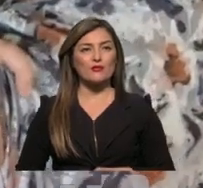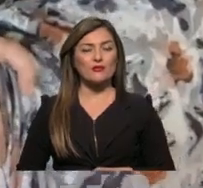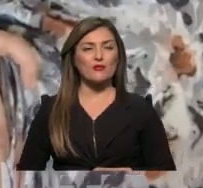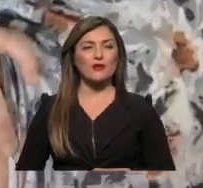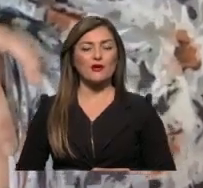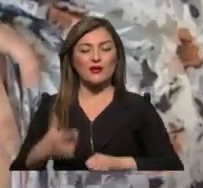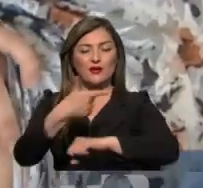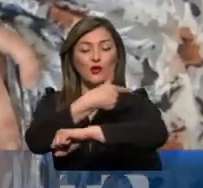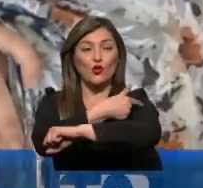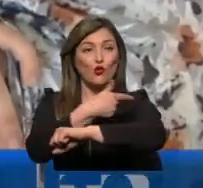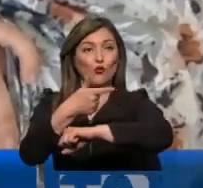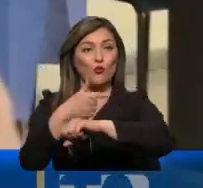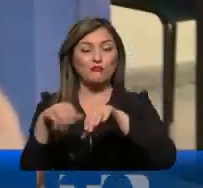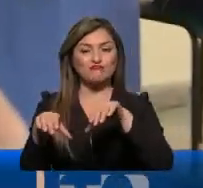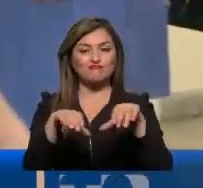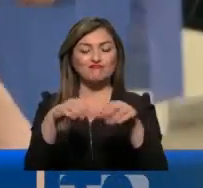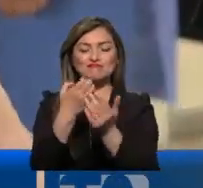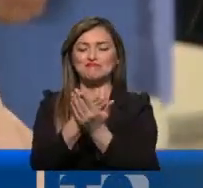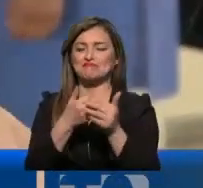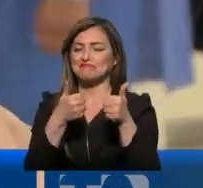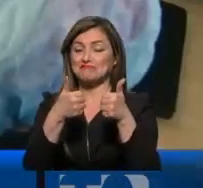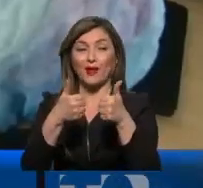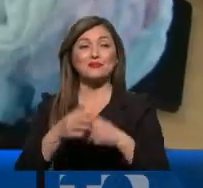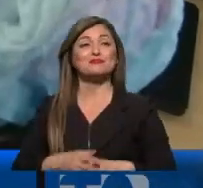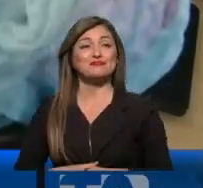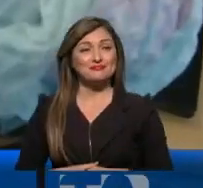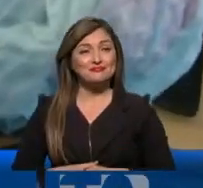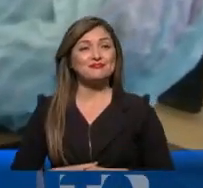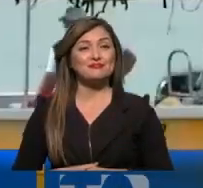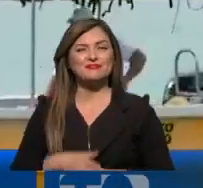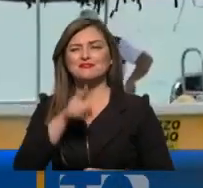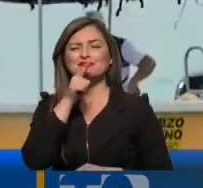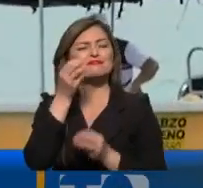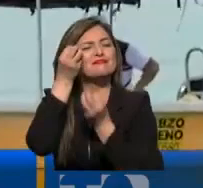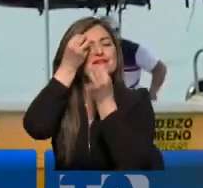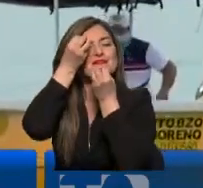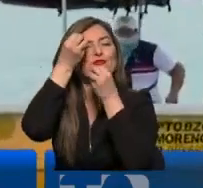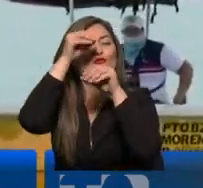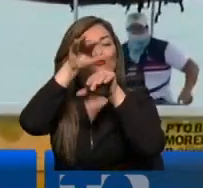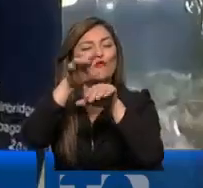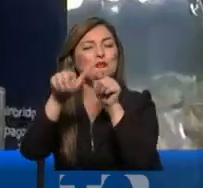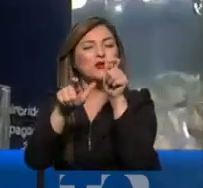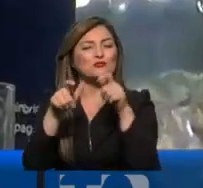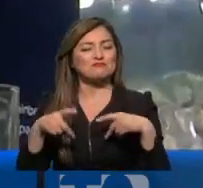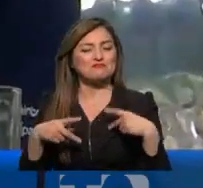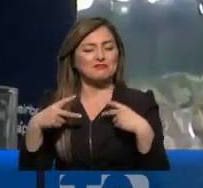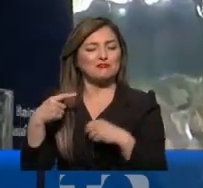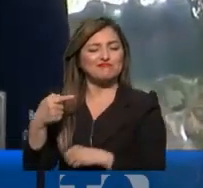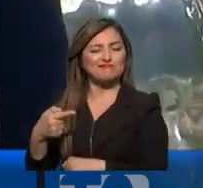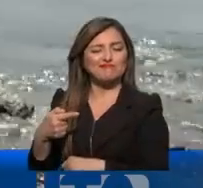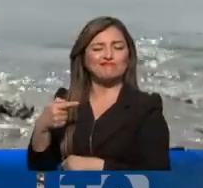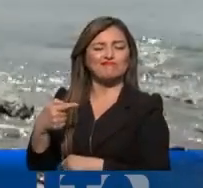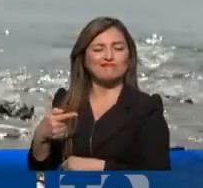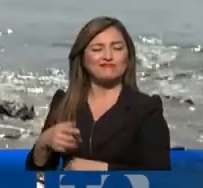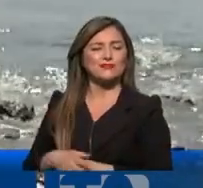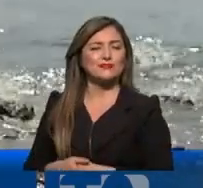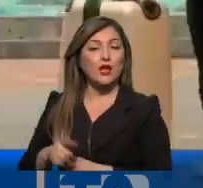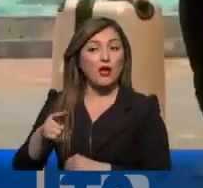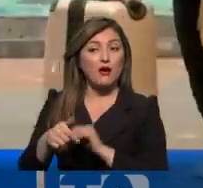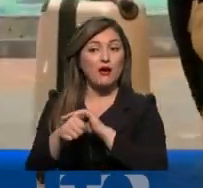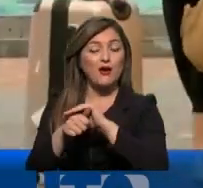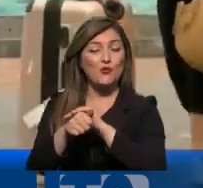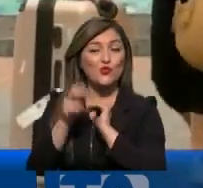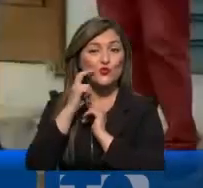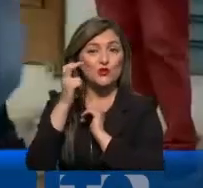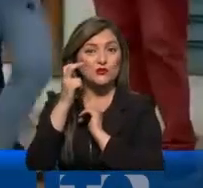La vacunación reactiva en gran parte la economía, y eso no lo dicen las cifras, lo saben quienes viven el día a día. En Galápagos los